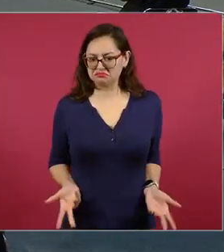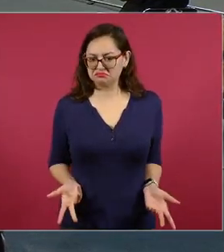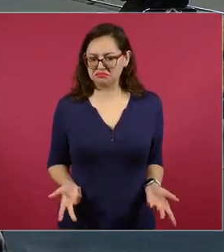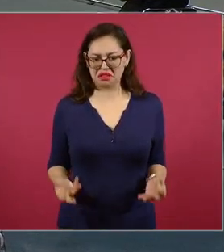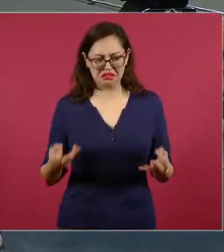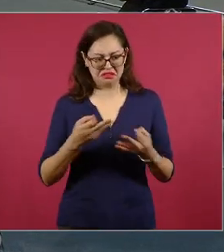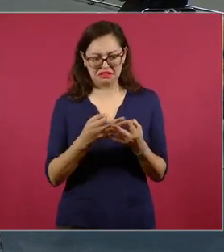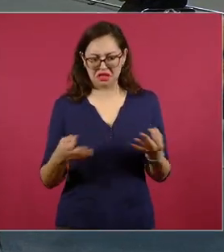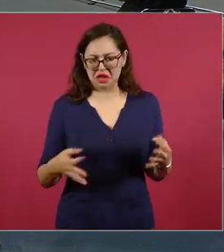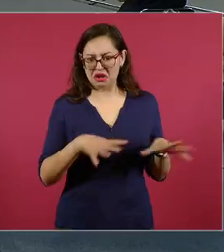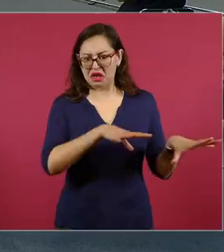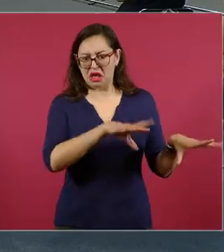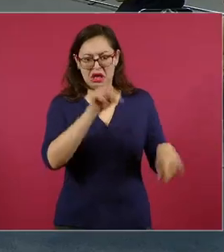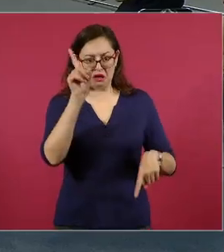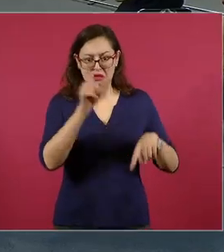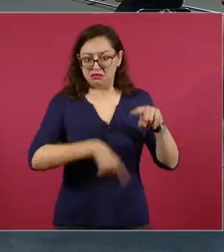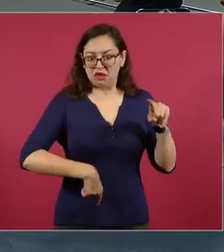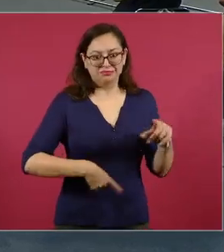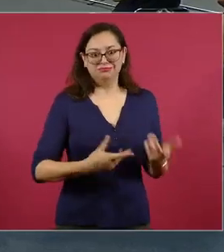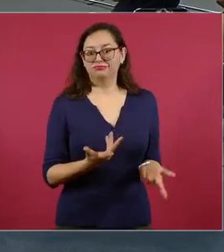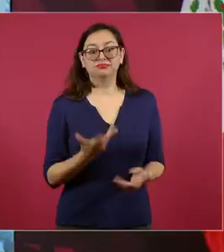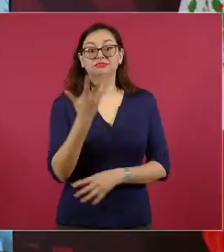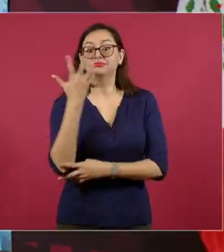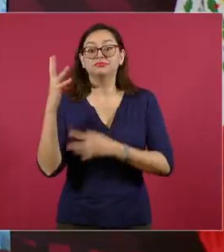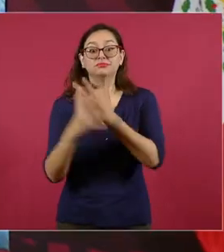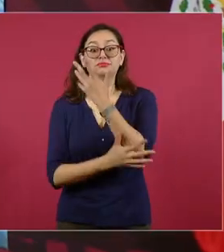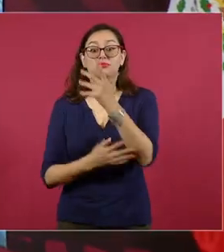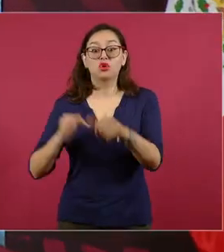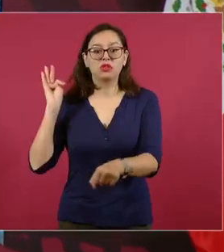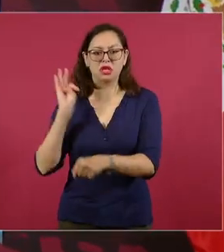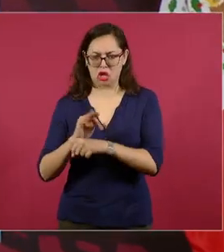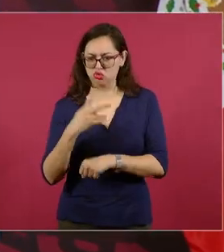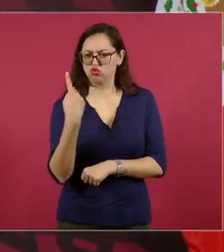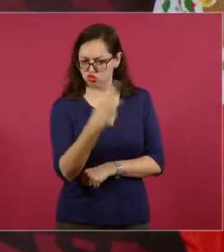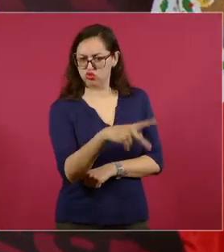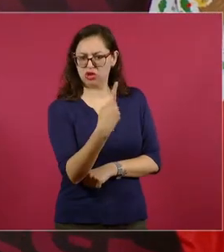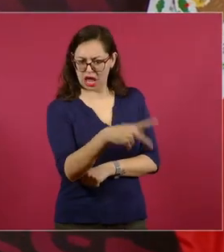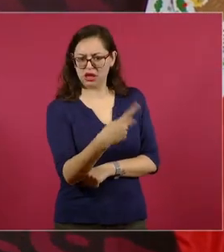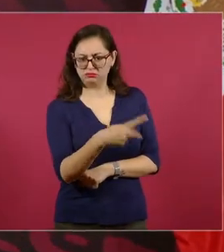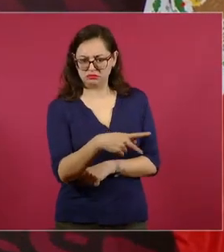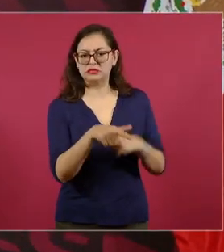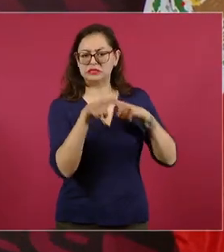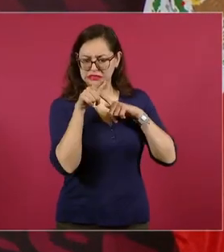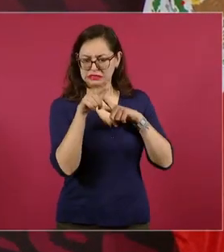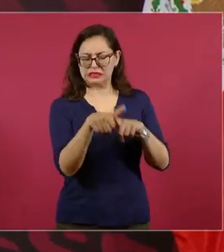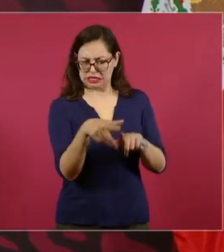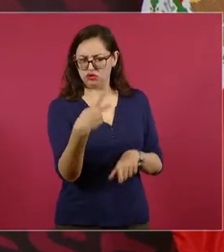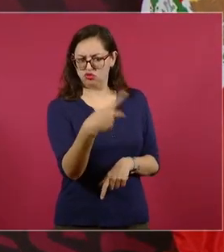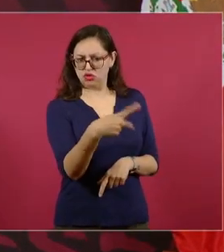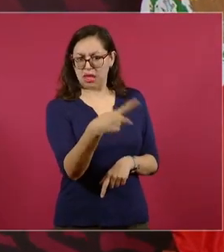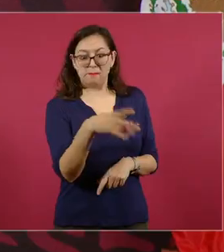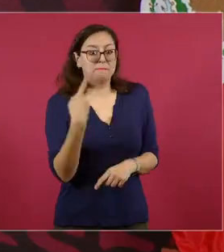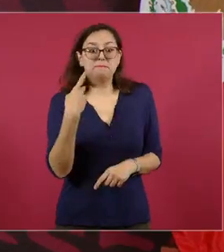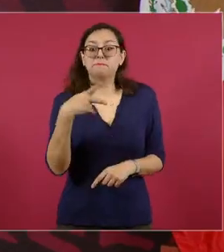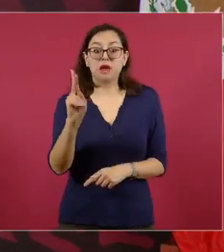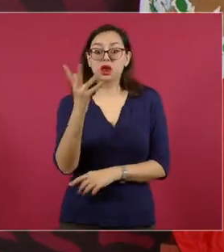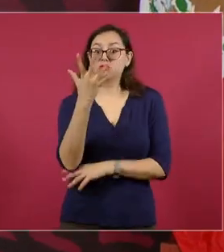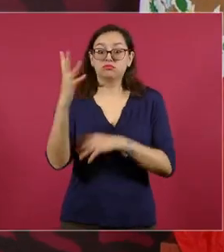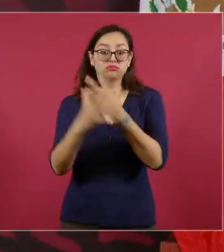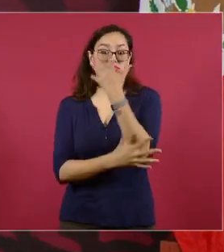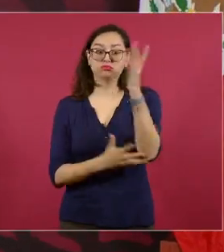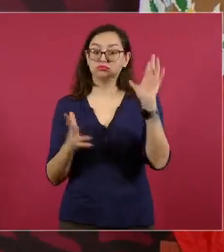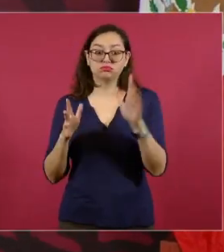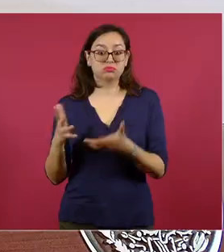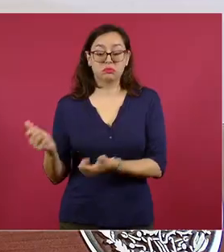una declaratoria de área natural protegida, porque ni modo que no vamos a proteger nuestros